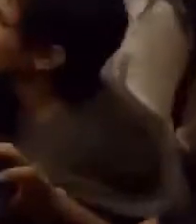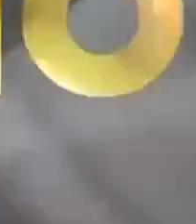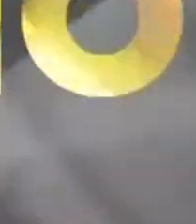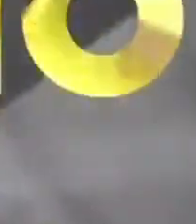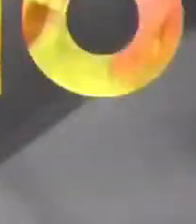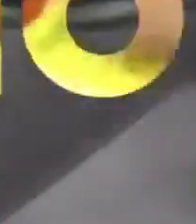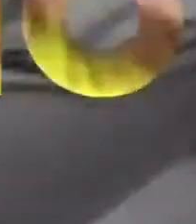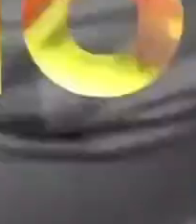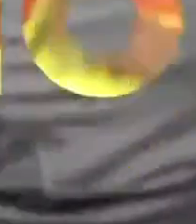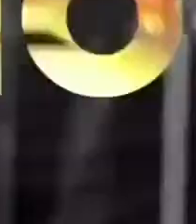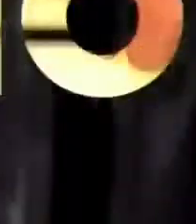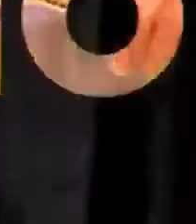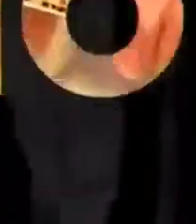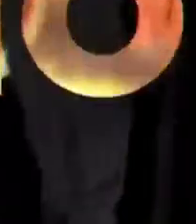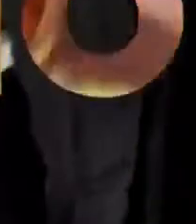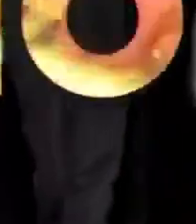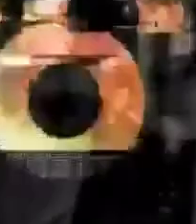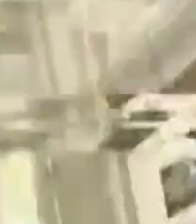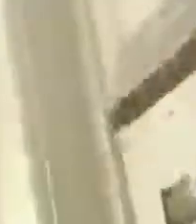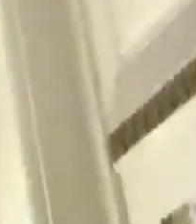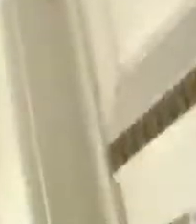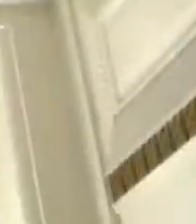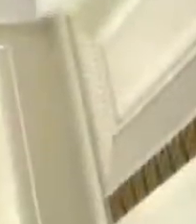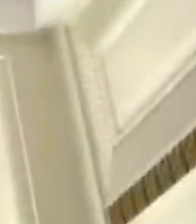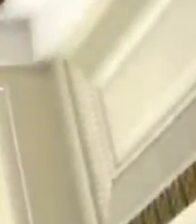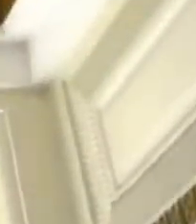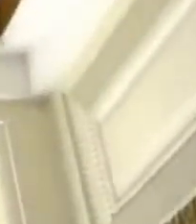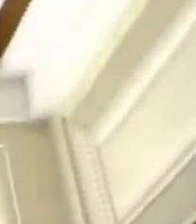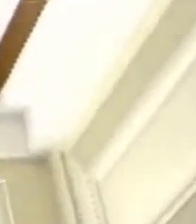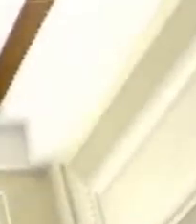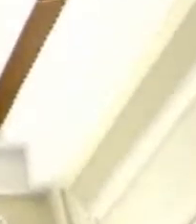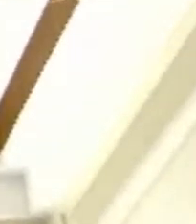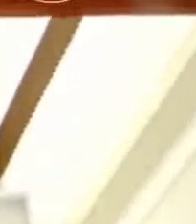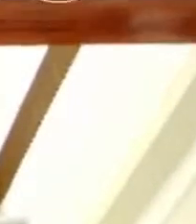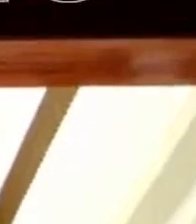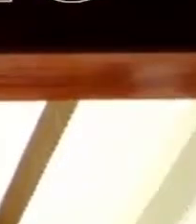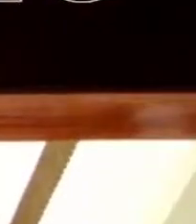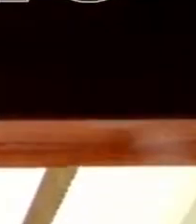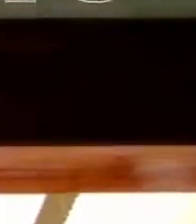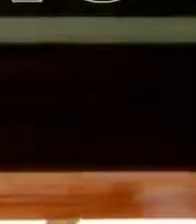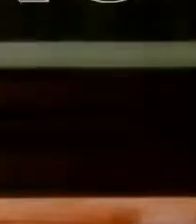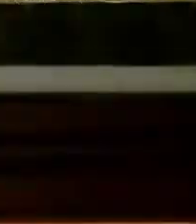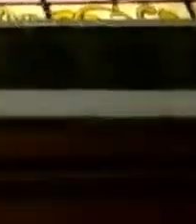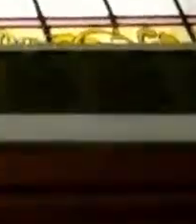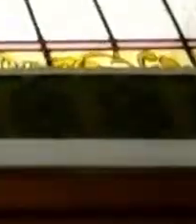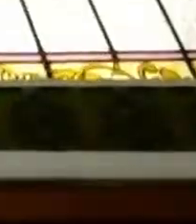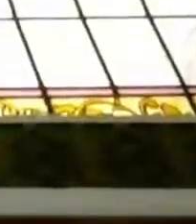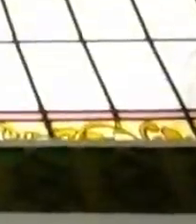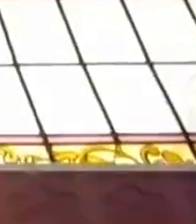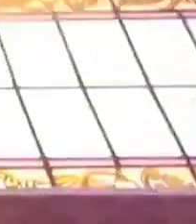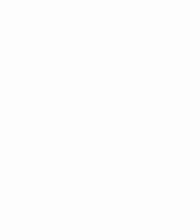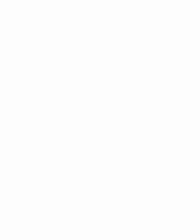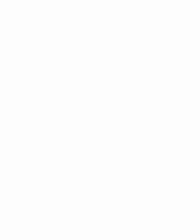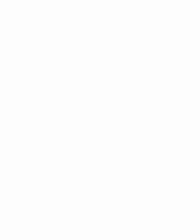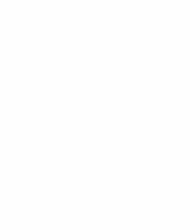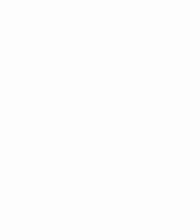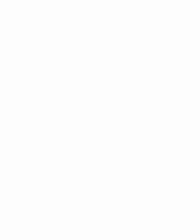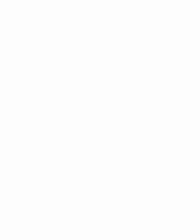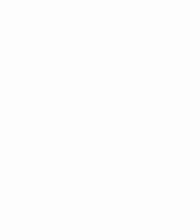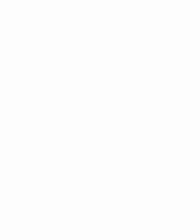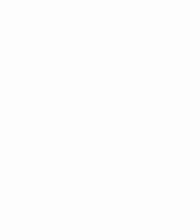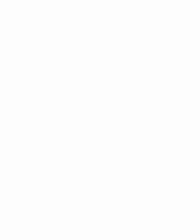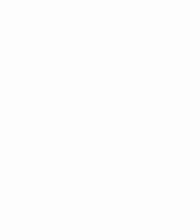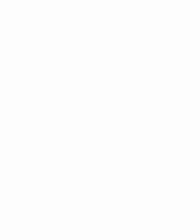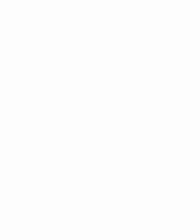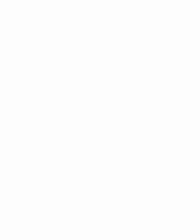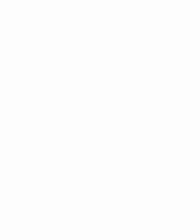grande hincha del talento peruano. Ah, y este 30 de enero estaría cumpliendo años.